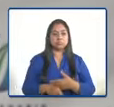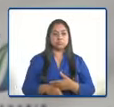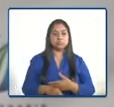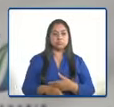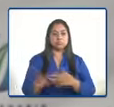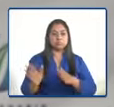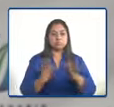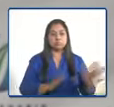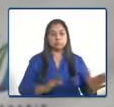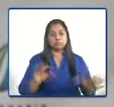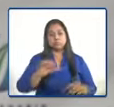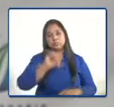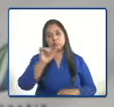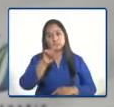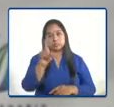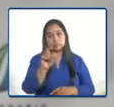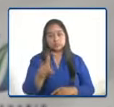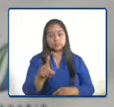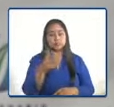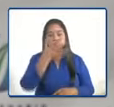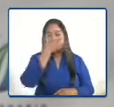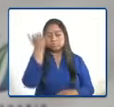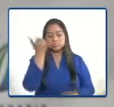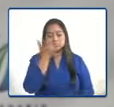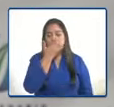La otra pregunta, disculpe, se me olvidó.